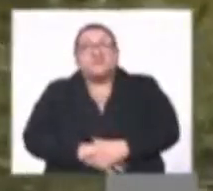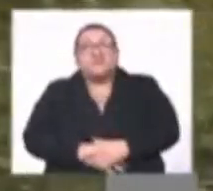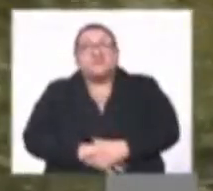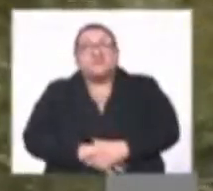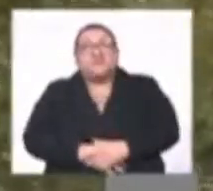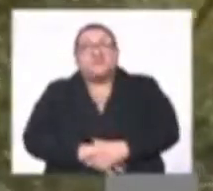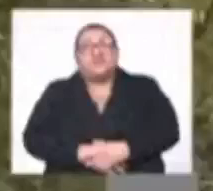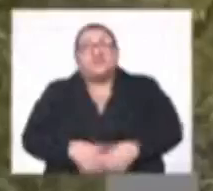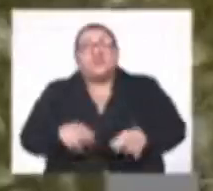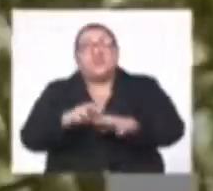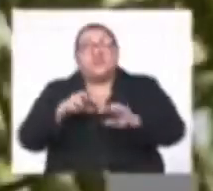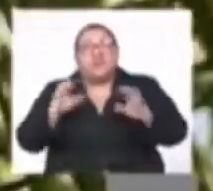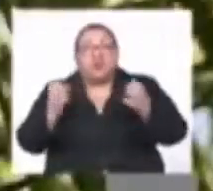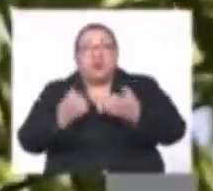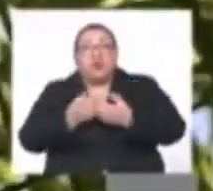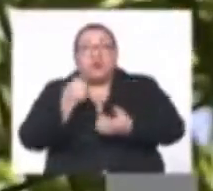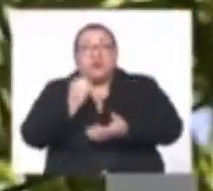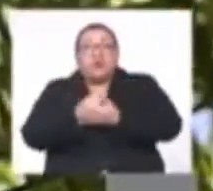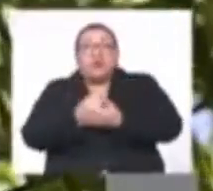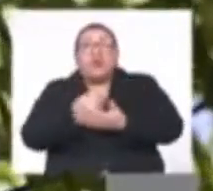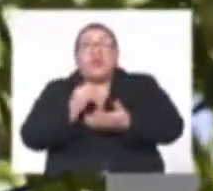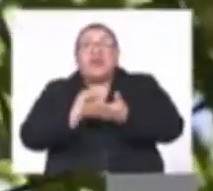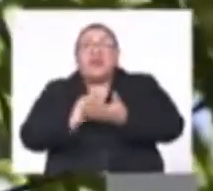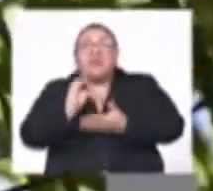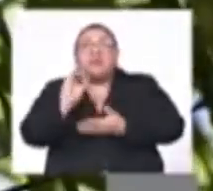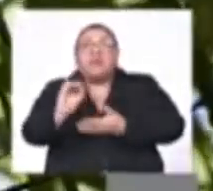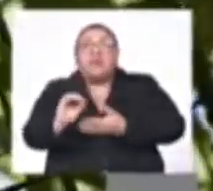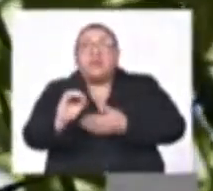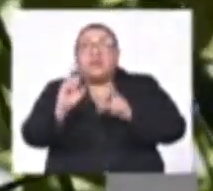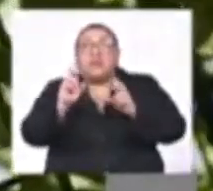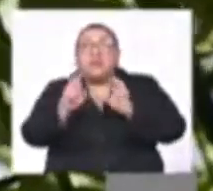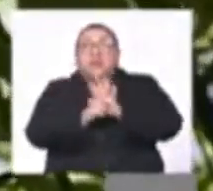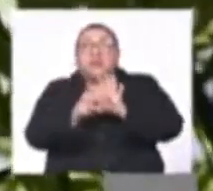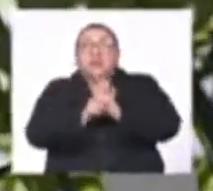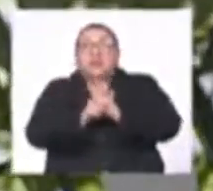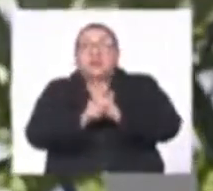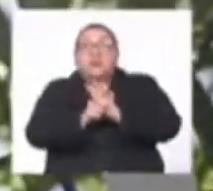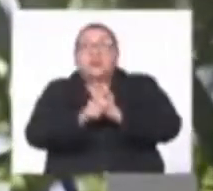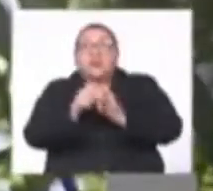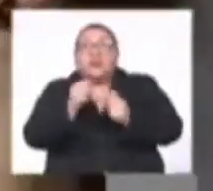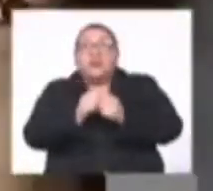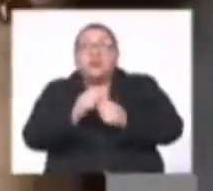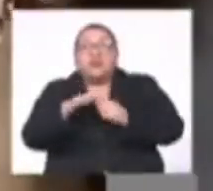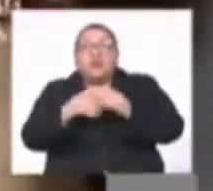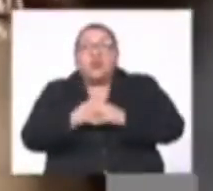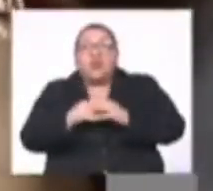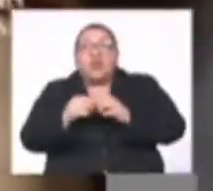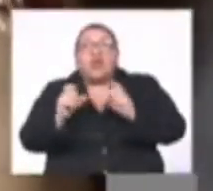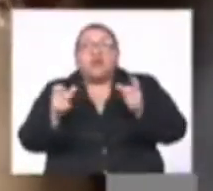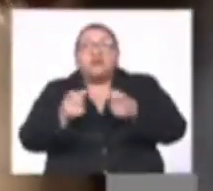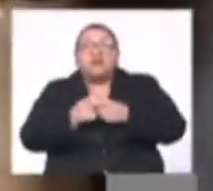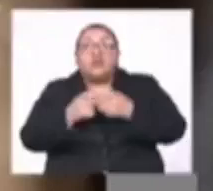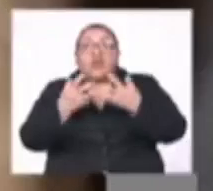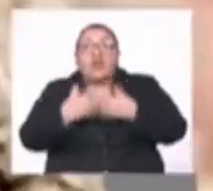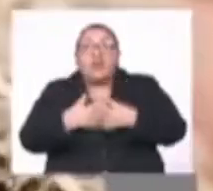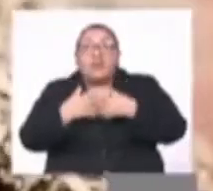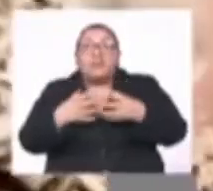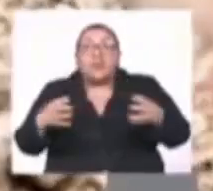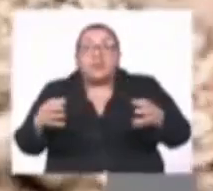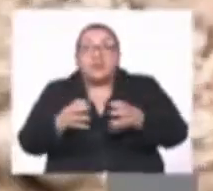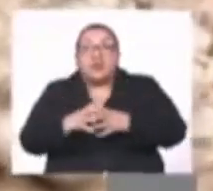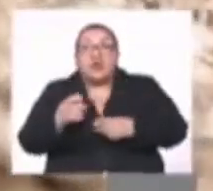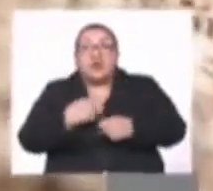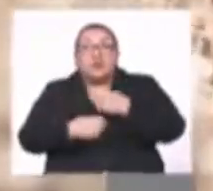El Pleno del Congreso aprobó la ley que propone establecer un marco legal de autorización de la producción, supervisión, industrialización